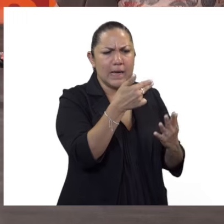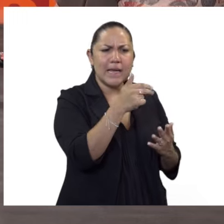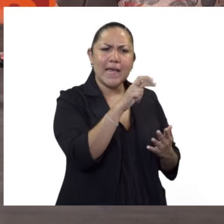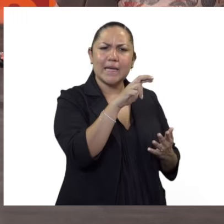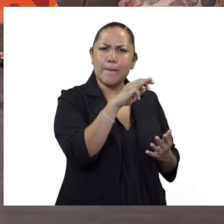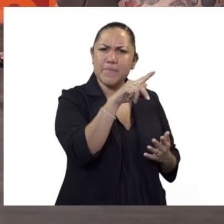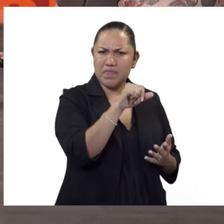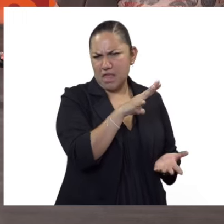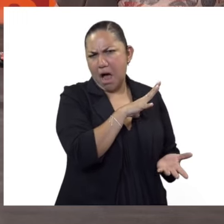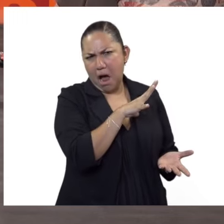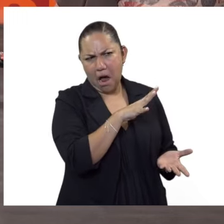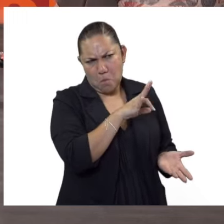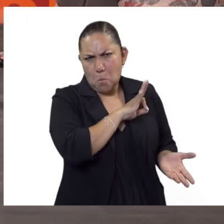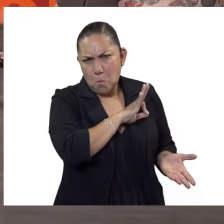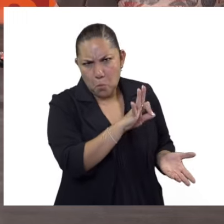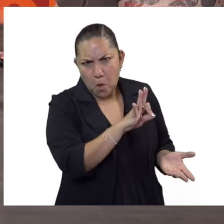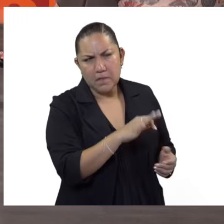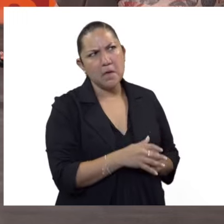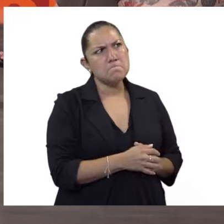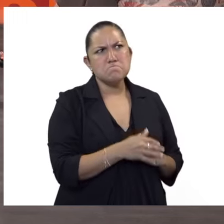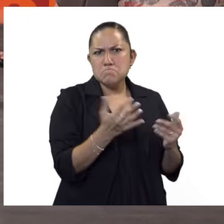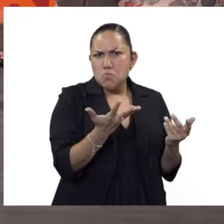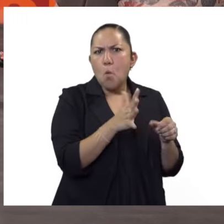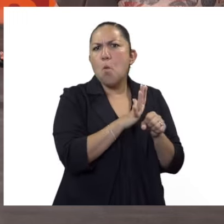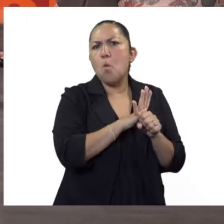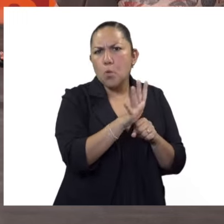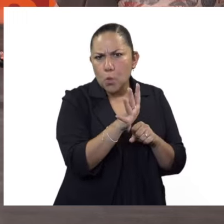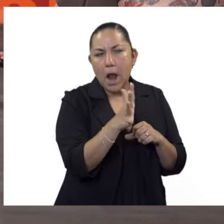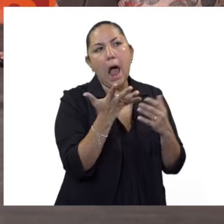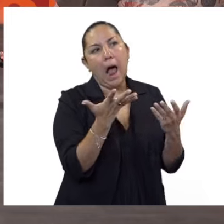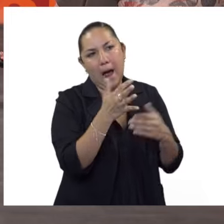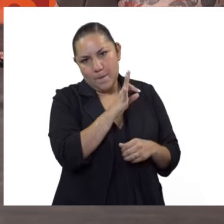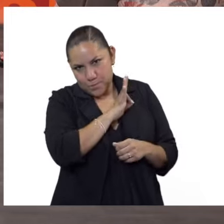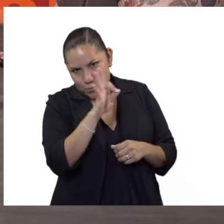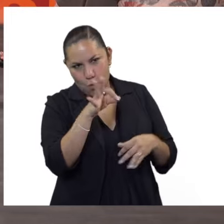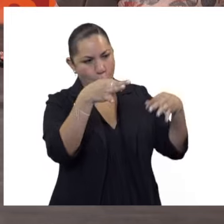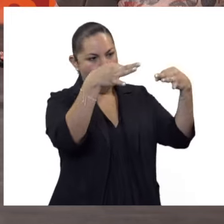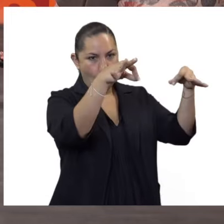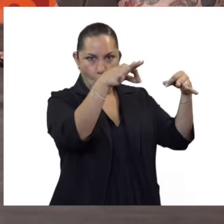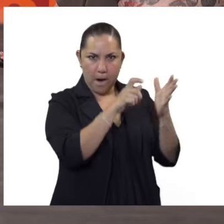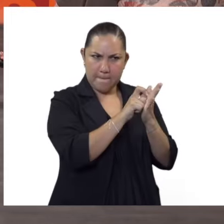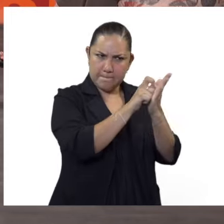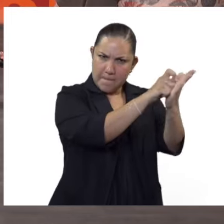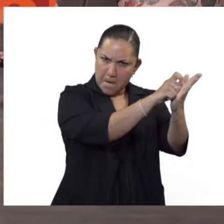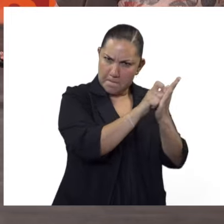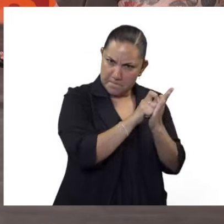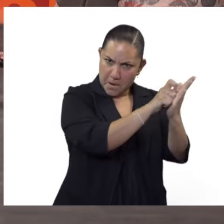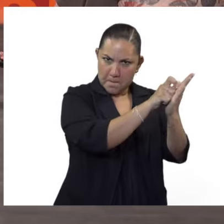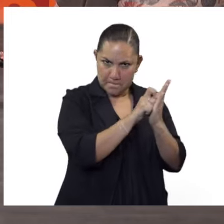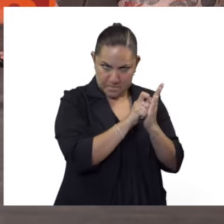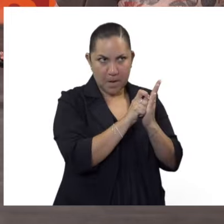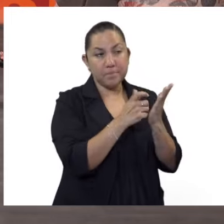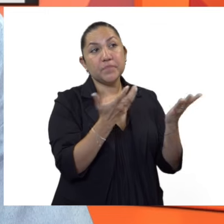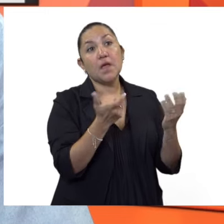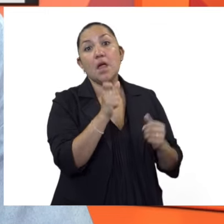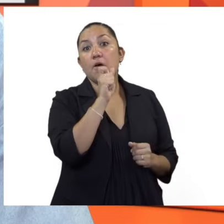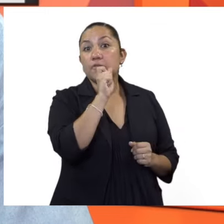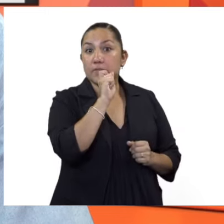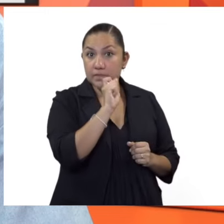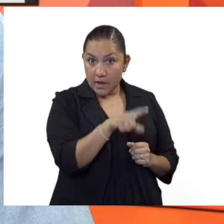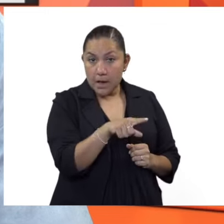herramientas Pues sí que me escribiera una hoja para que yo entendiera y también lo quiero